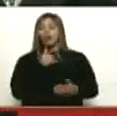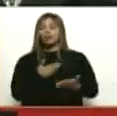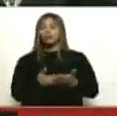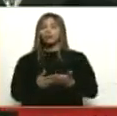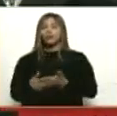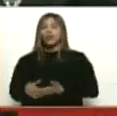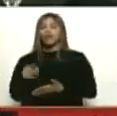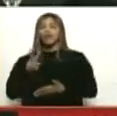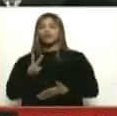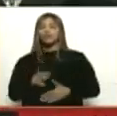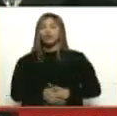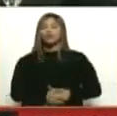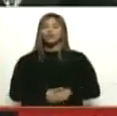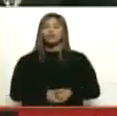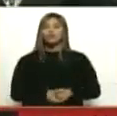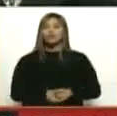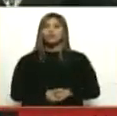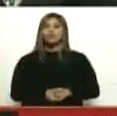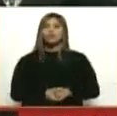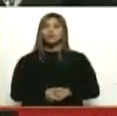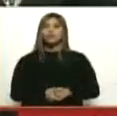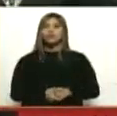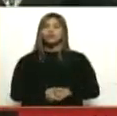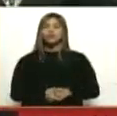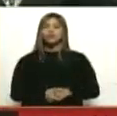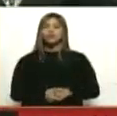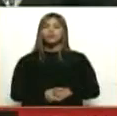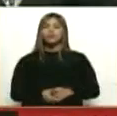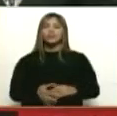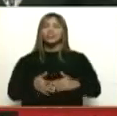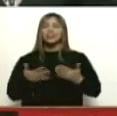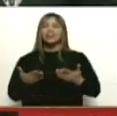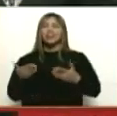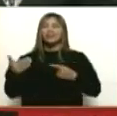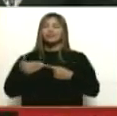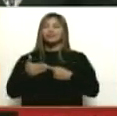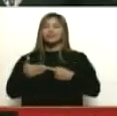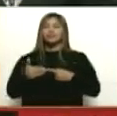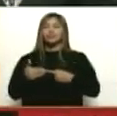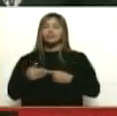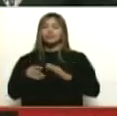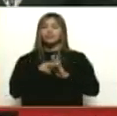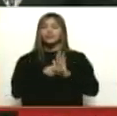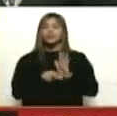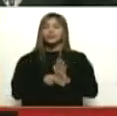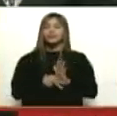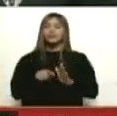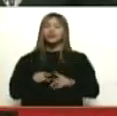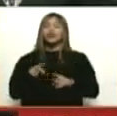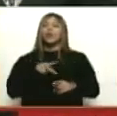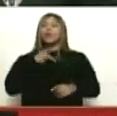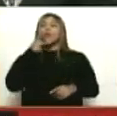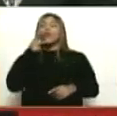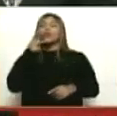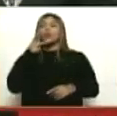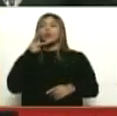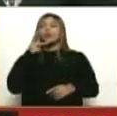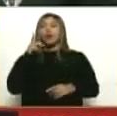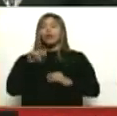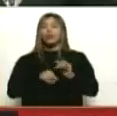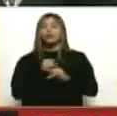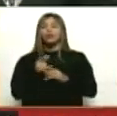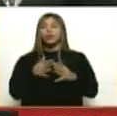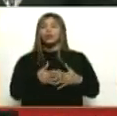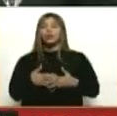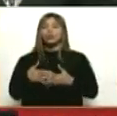Venezuela. Y tenemos que ir al principio. ¿Qué son las sanciones? Las sanciones son una herramienta de política exterior norteamericana.